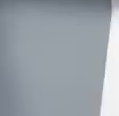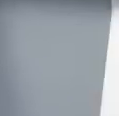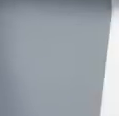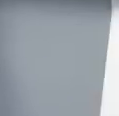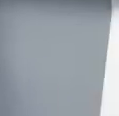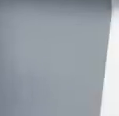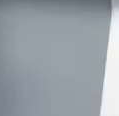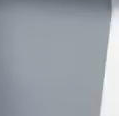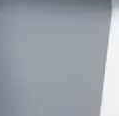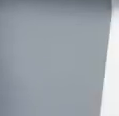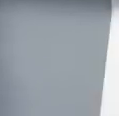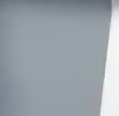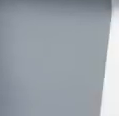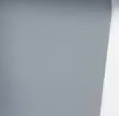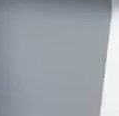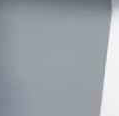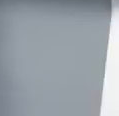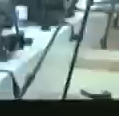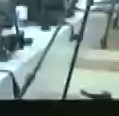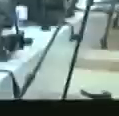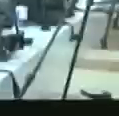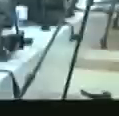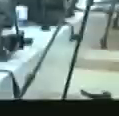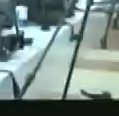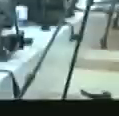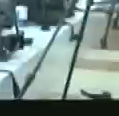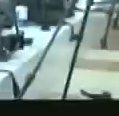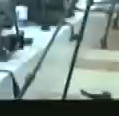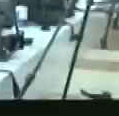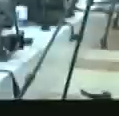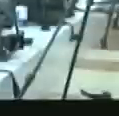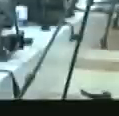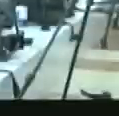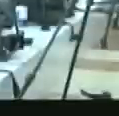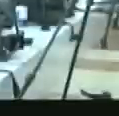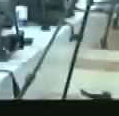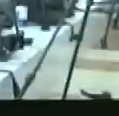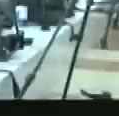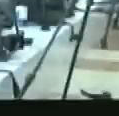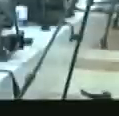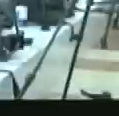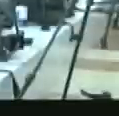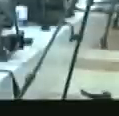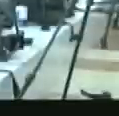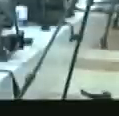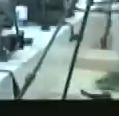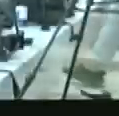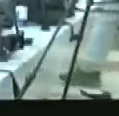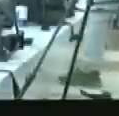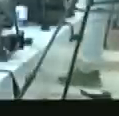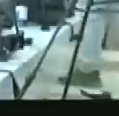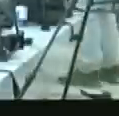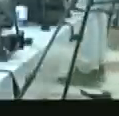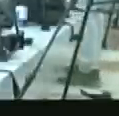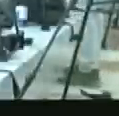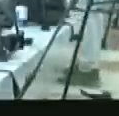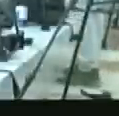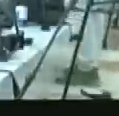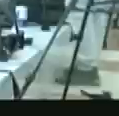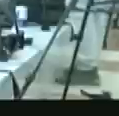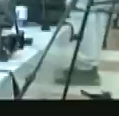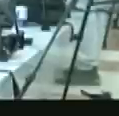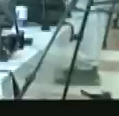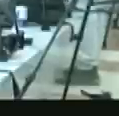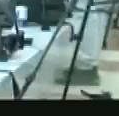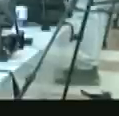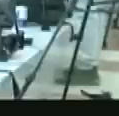cumbre iberoamericana. Veamos. Hola, buenas tardes nuevamente. Los saludo a esta hora desde Santo Domingo, capital de República Dominicana.